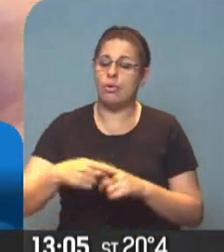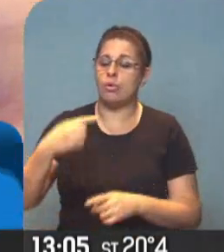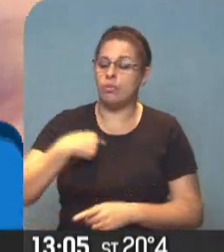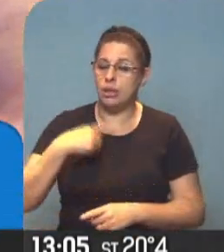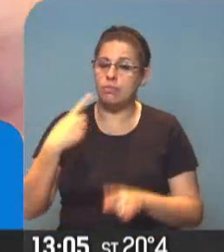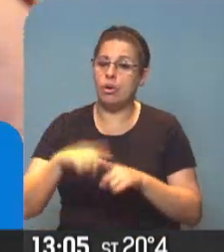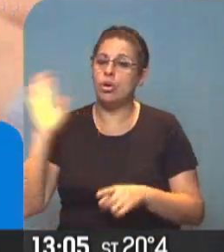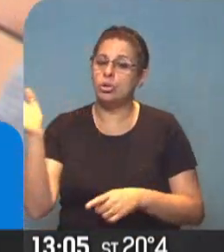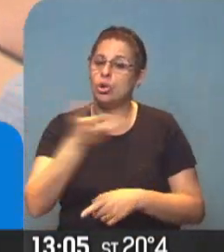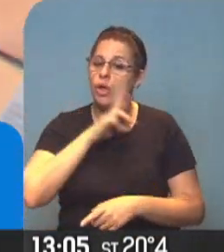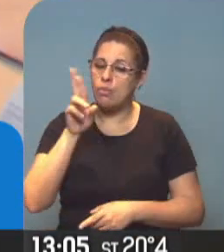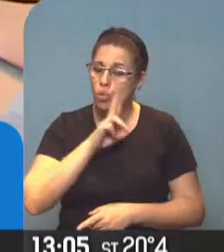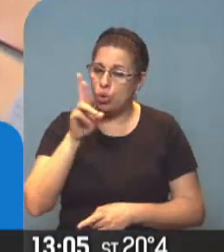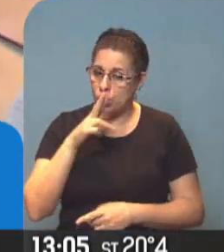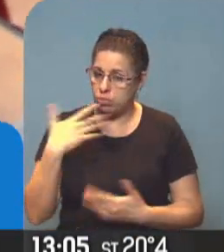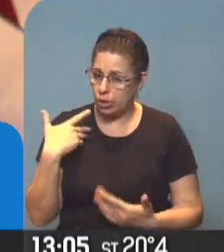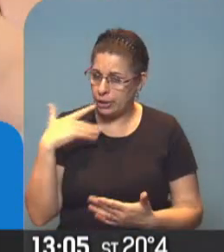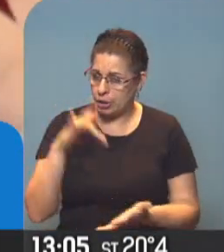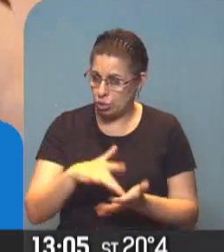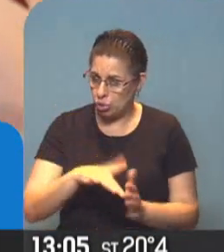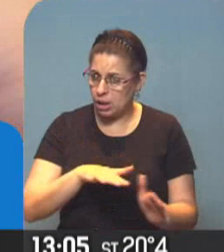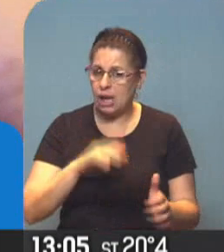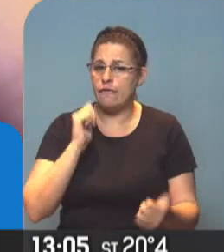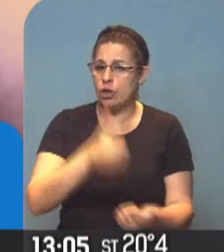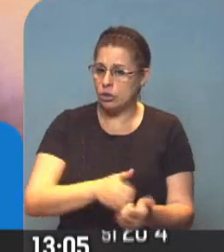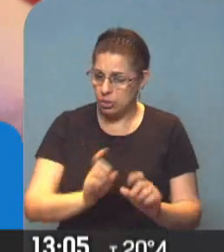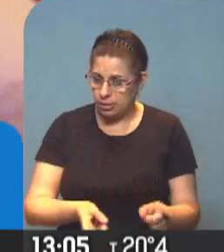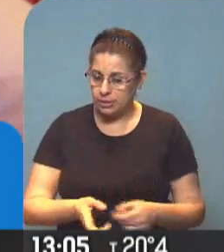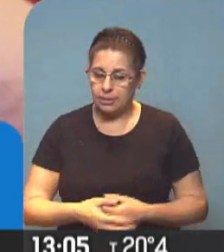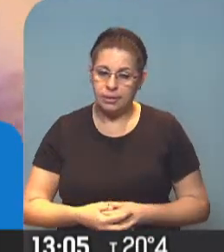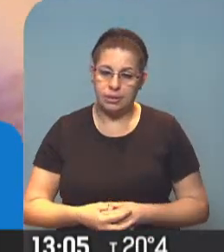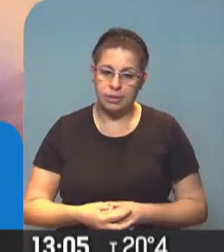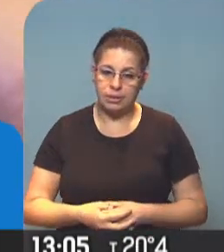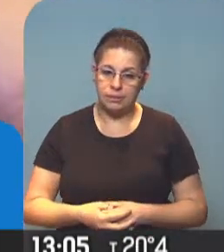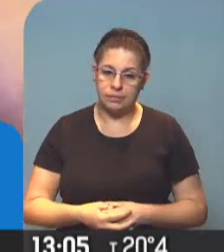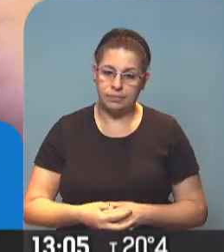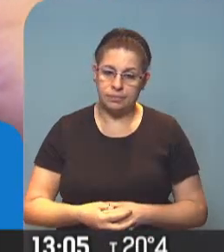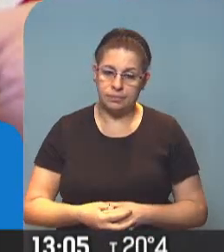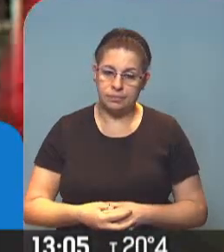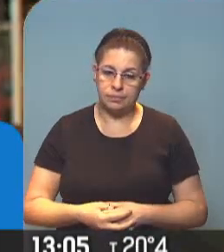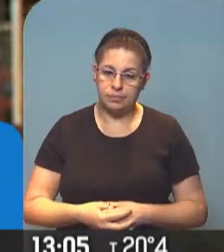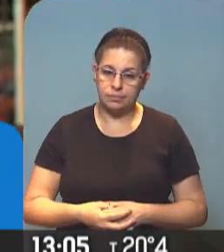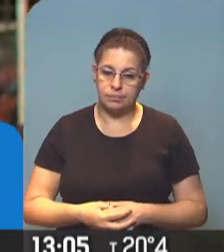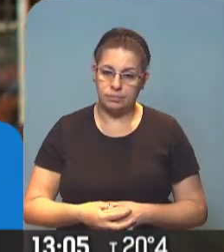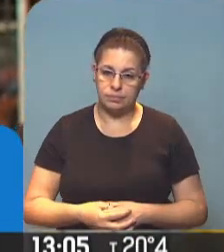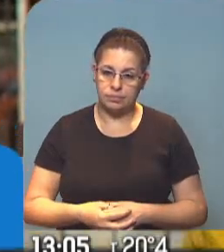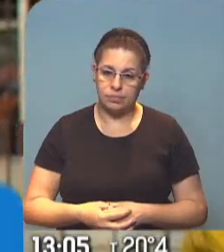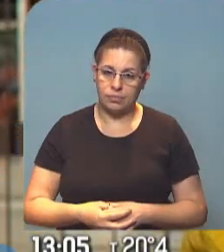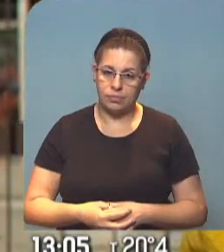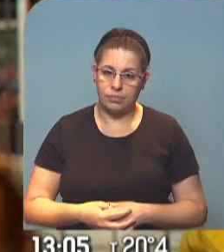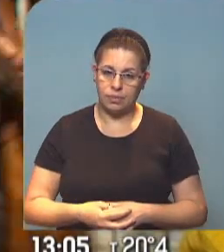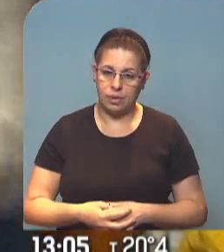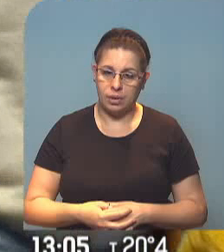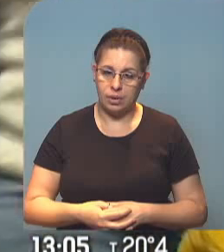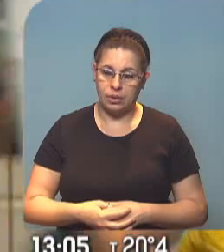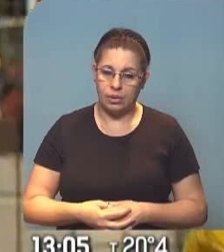todas las chicas que le puede llegar a pasar la misma situación es condenado a 6 años